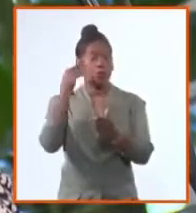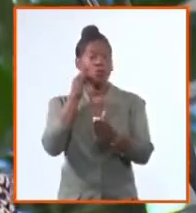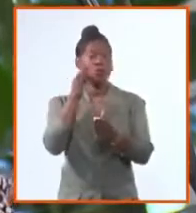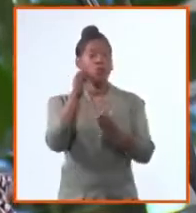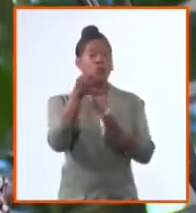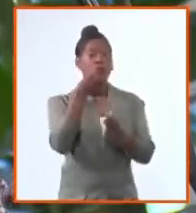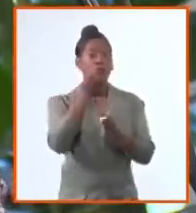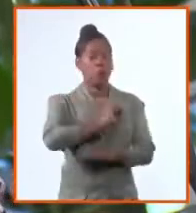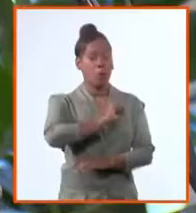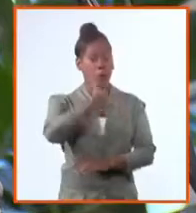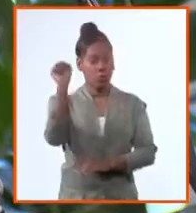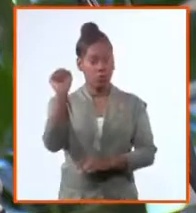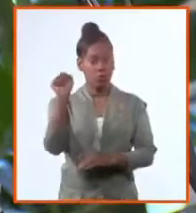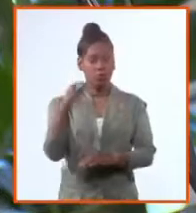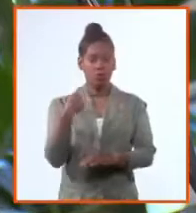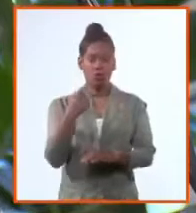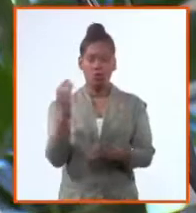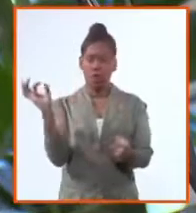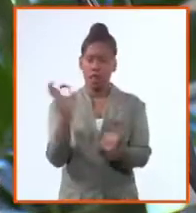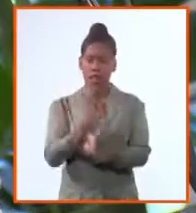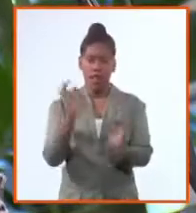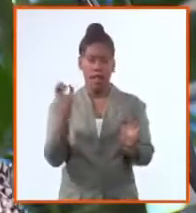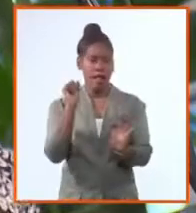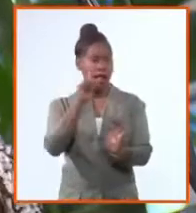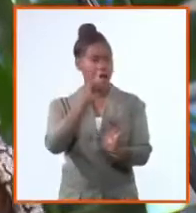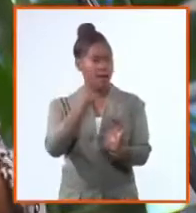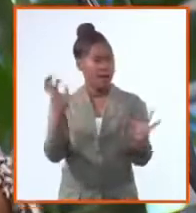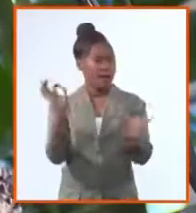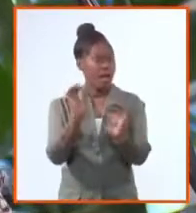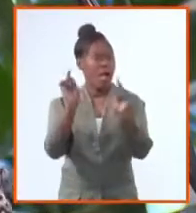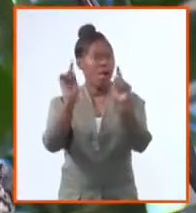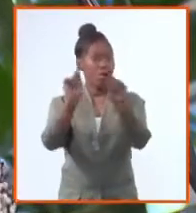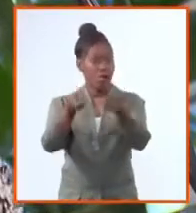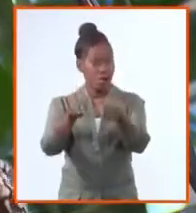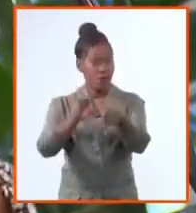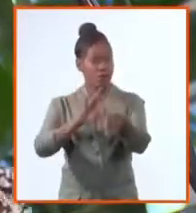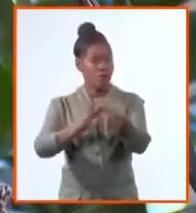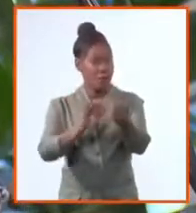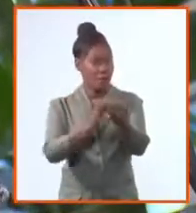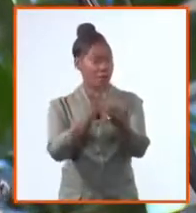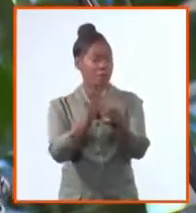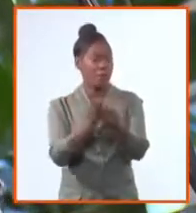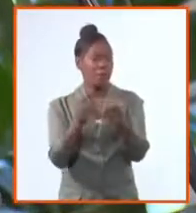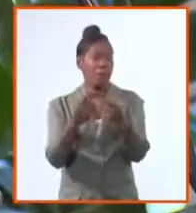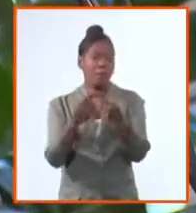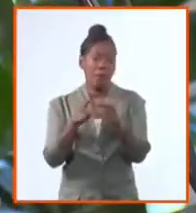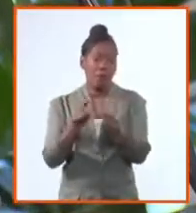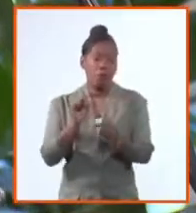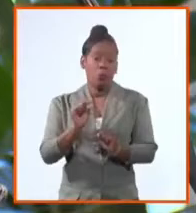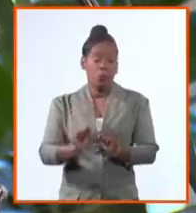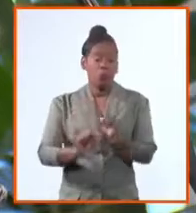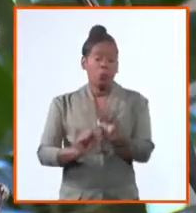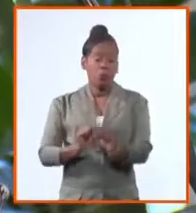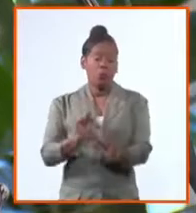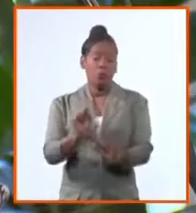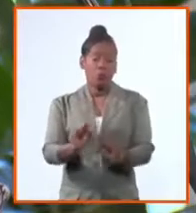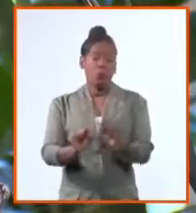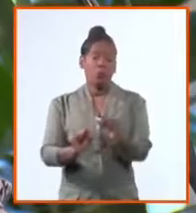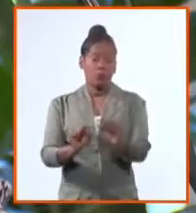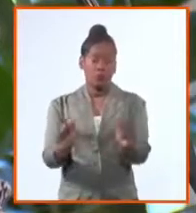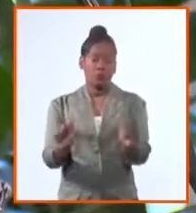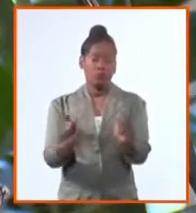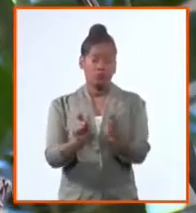post-COVID, porque todavía no hemos llegado totalmente a la etapa post-COVID. Cuando, a pesar de la apertura, por disminuir la incidencia,